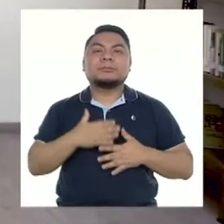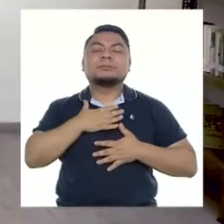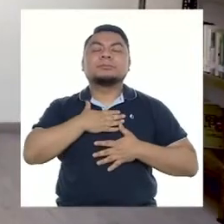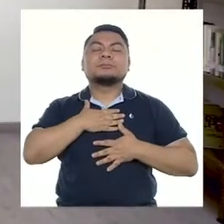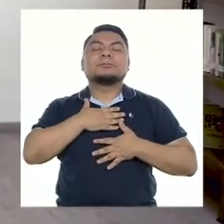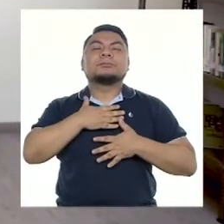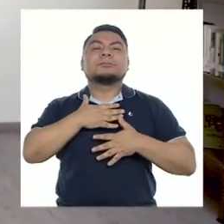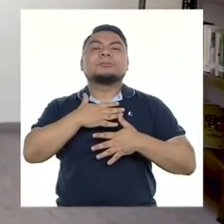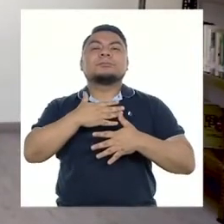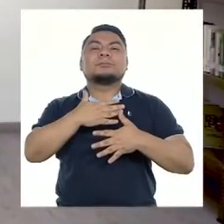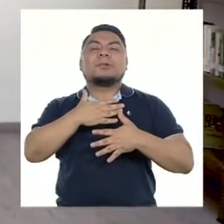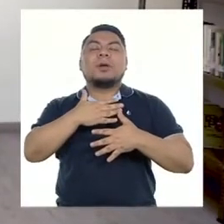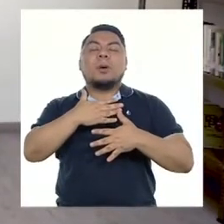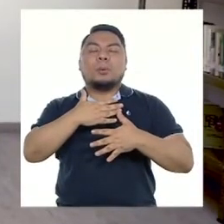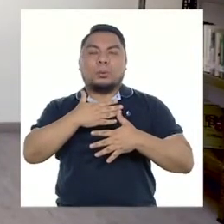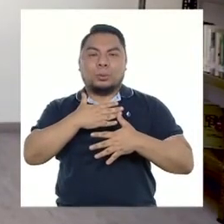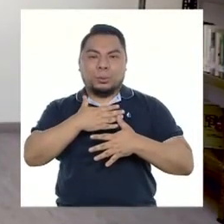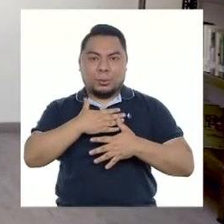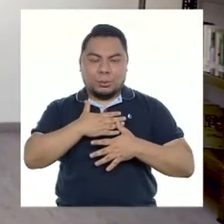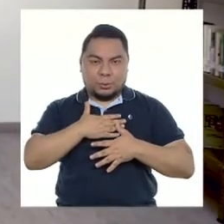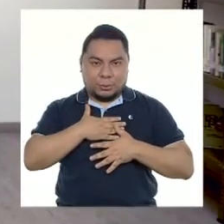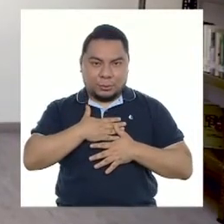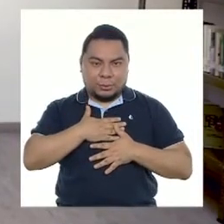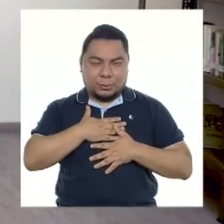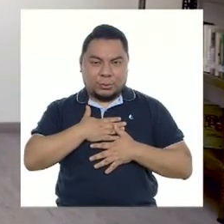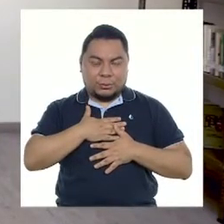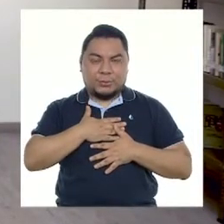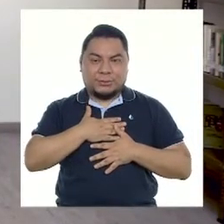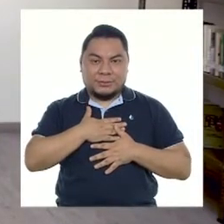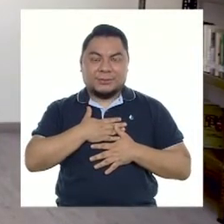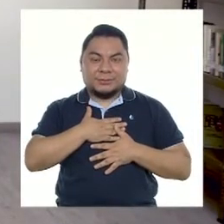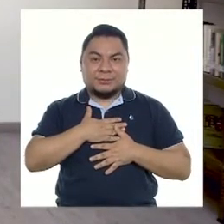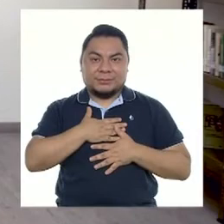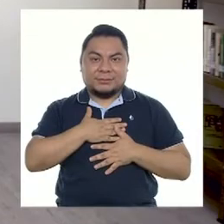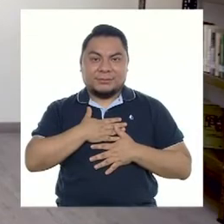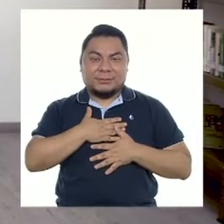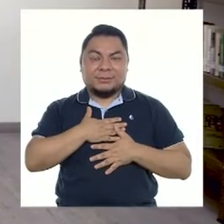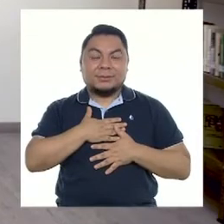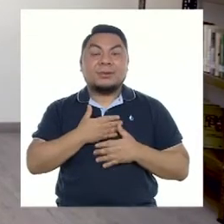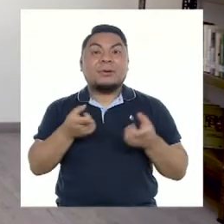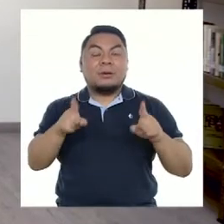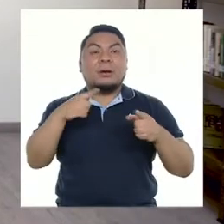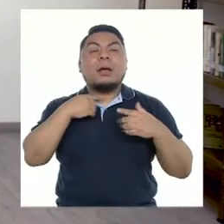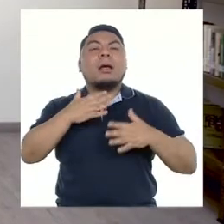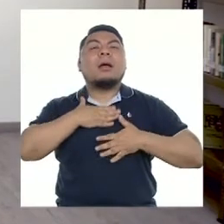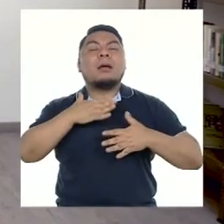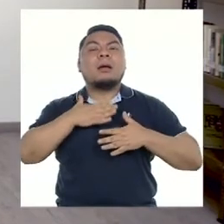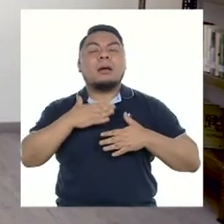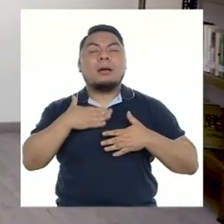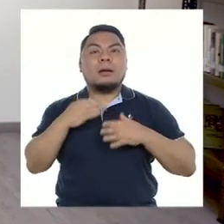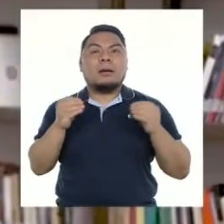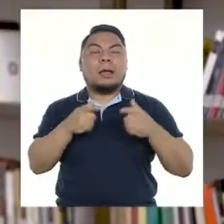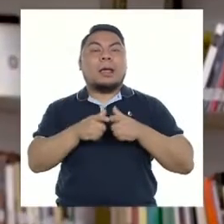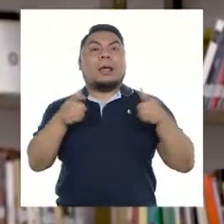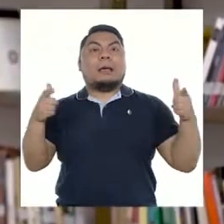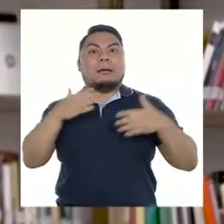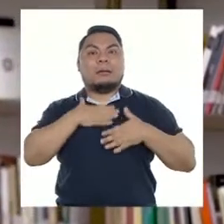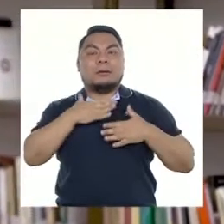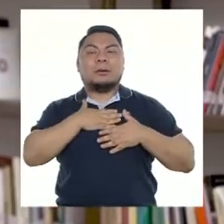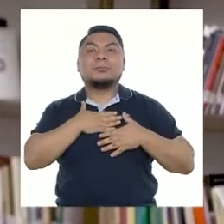Inhalo, suelto el aire, exhalo. Cuando tomo aire, mi pecho se hace muy grande.